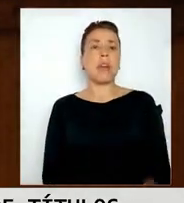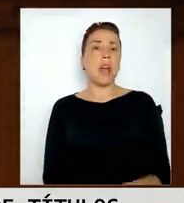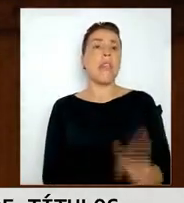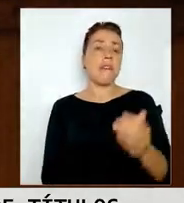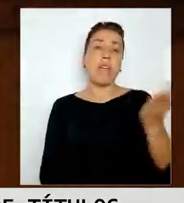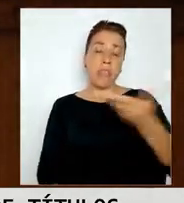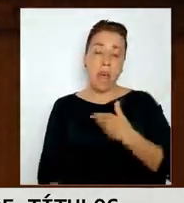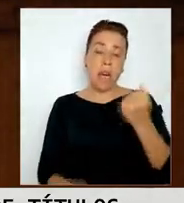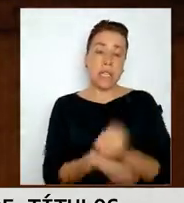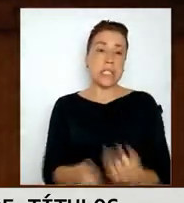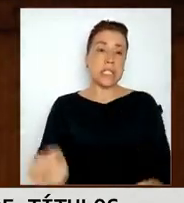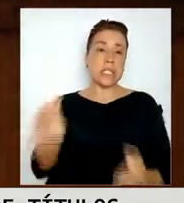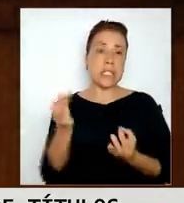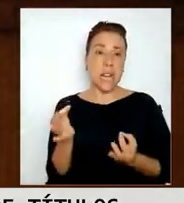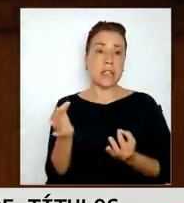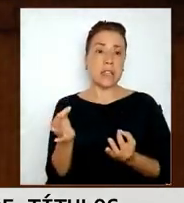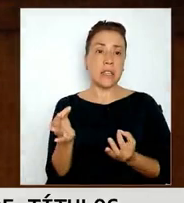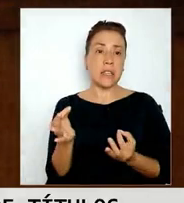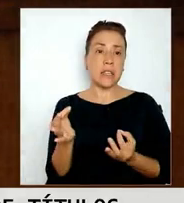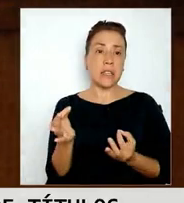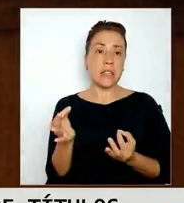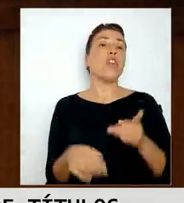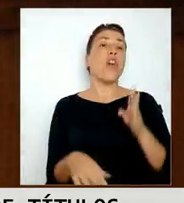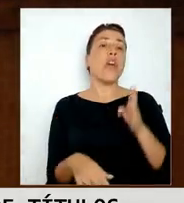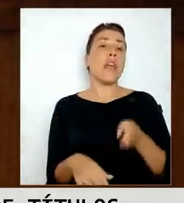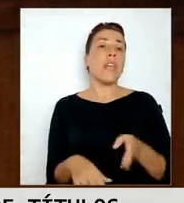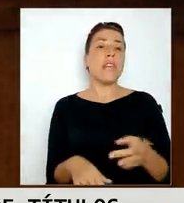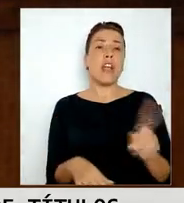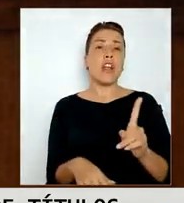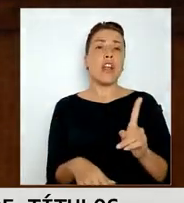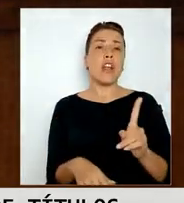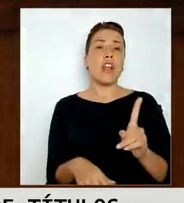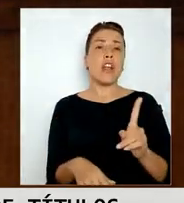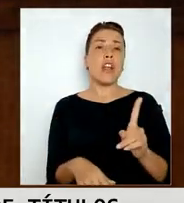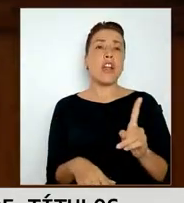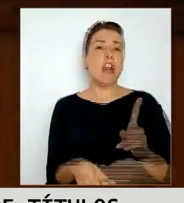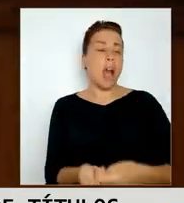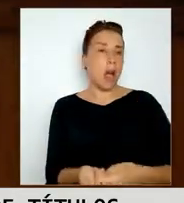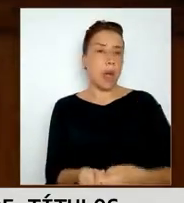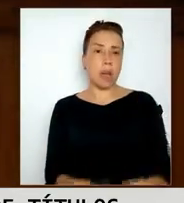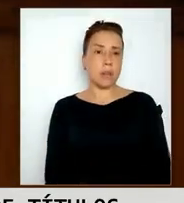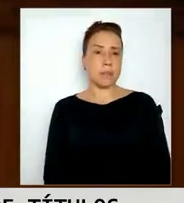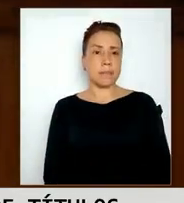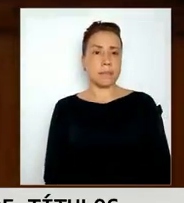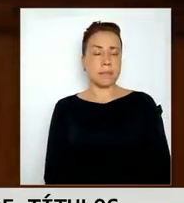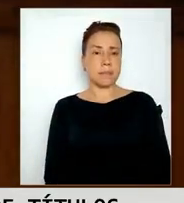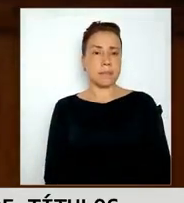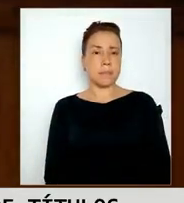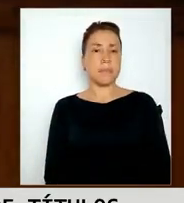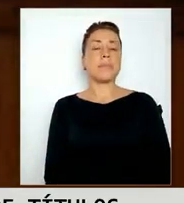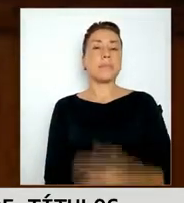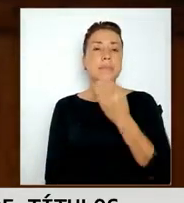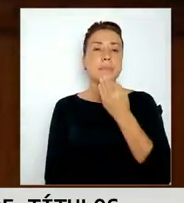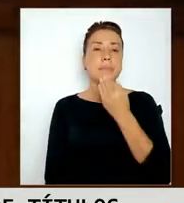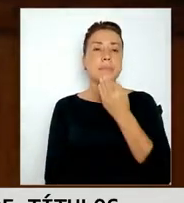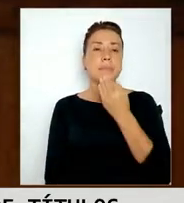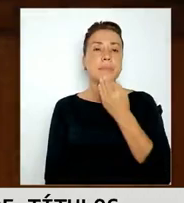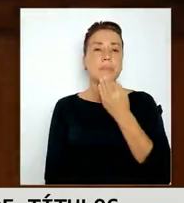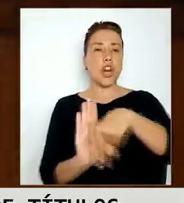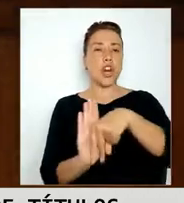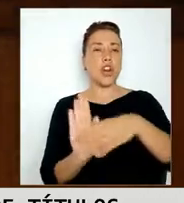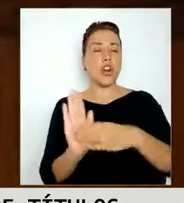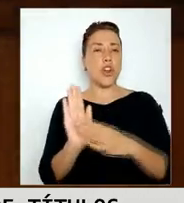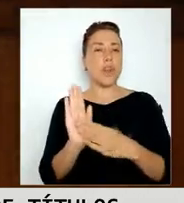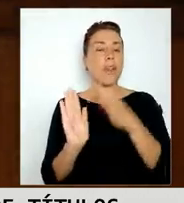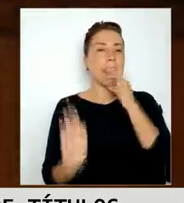esa era la condición y no la transacción monetaria De igual forma se sostuvo que la norma contenía la letra e del